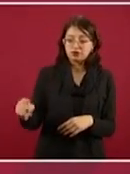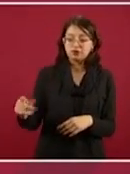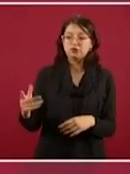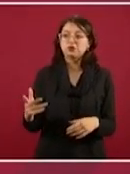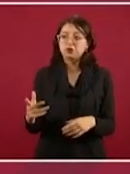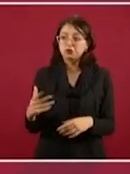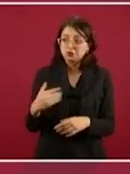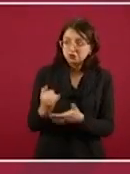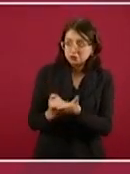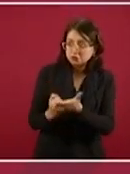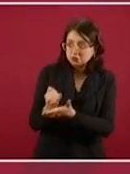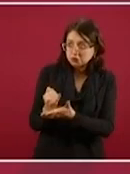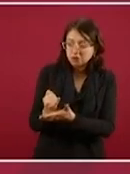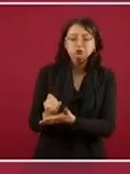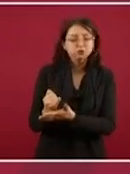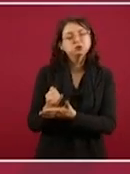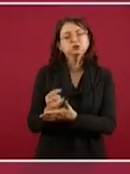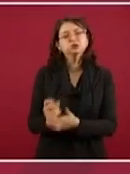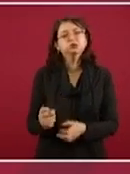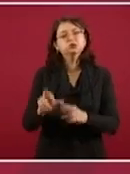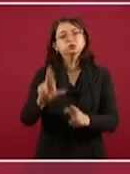Respetamos ese punto de vista.